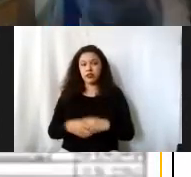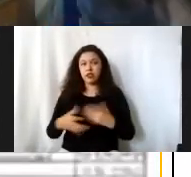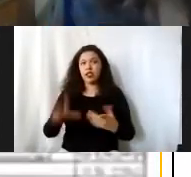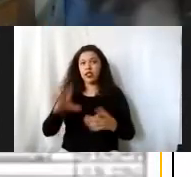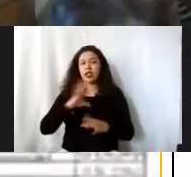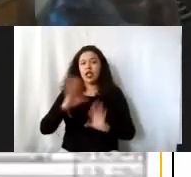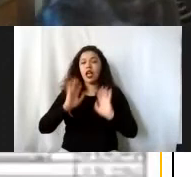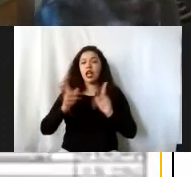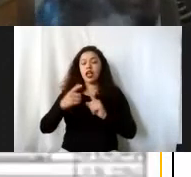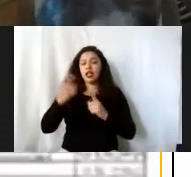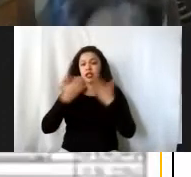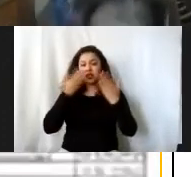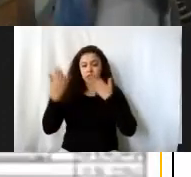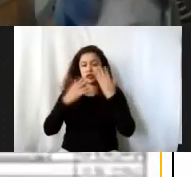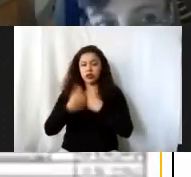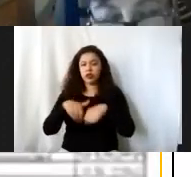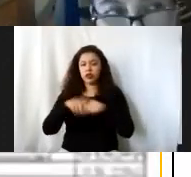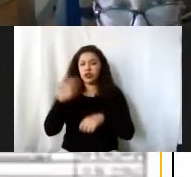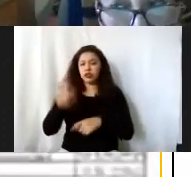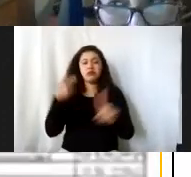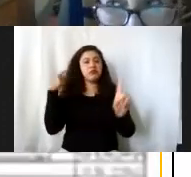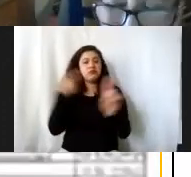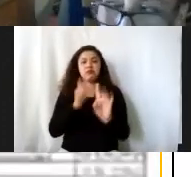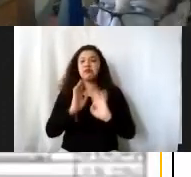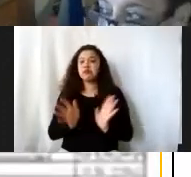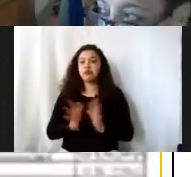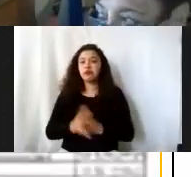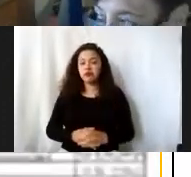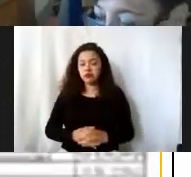estudios socioeconómicos. Y si